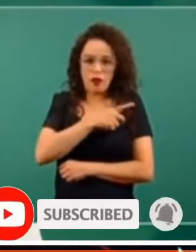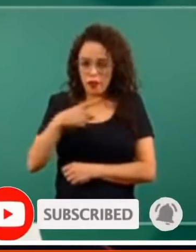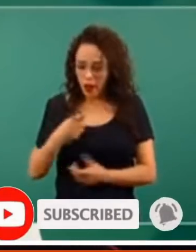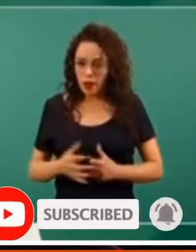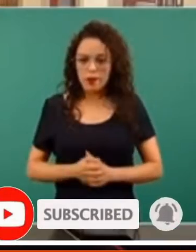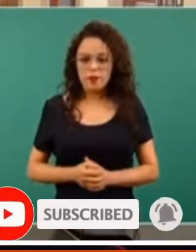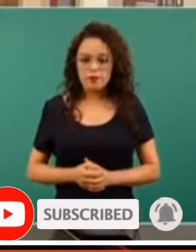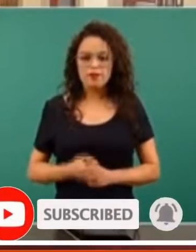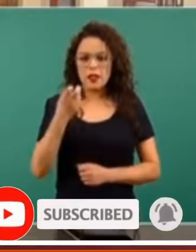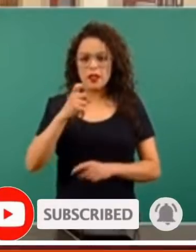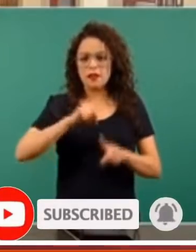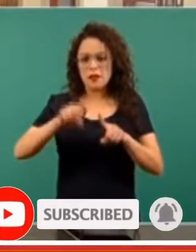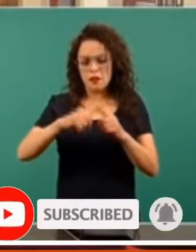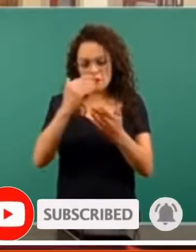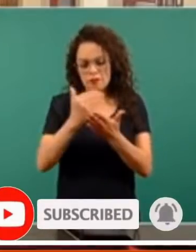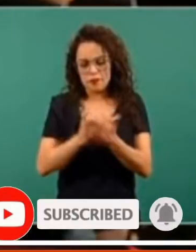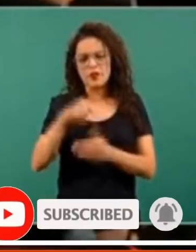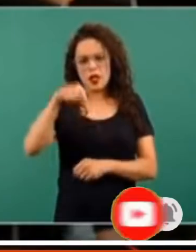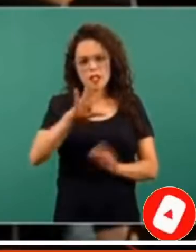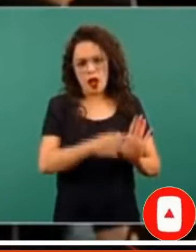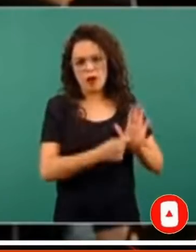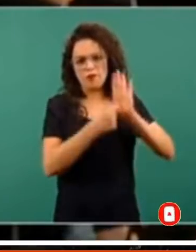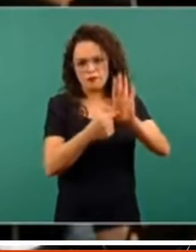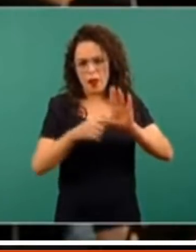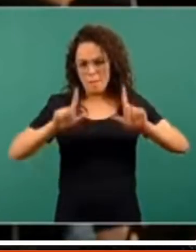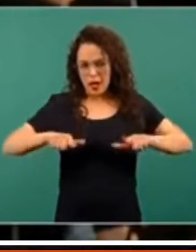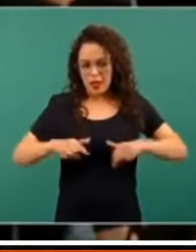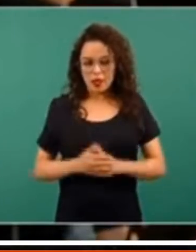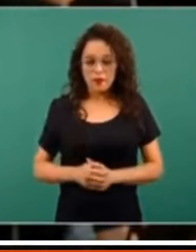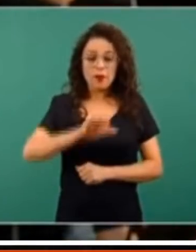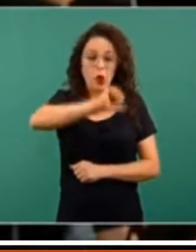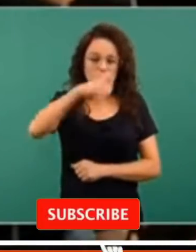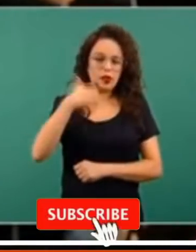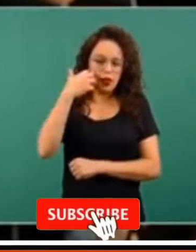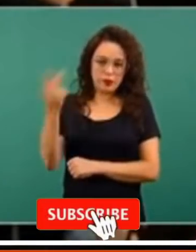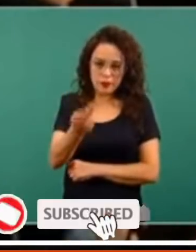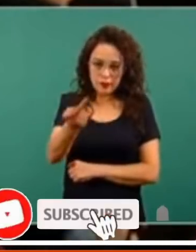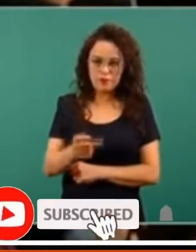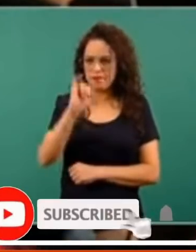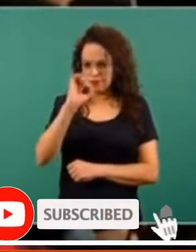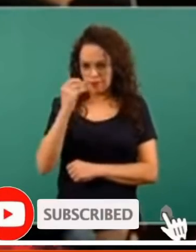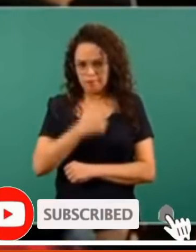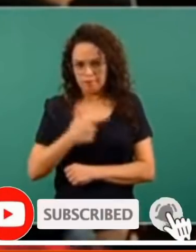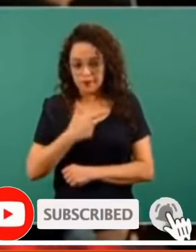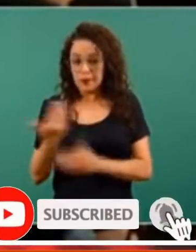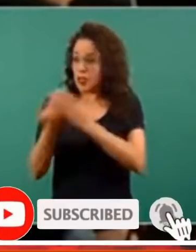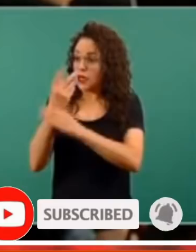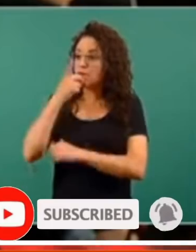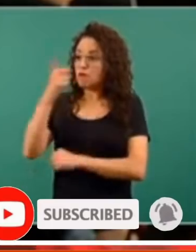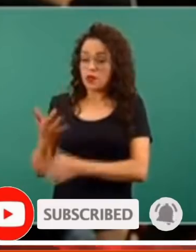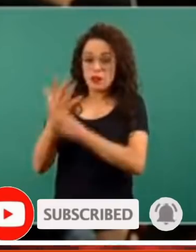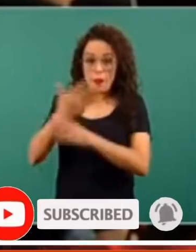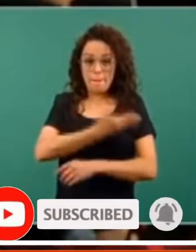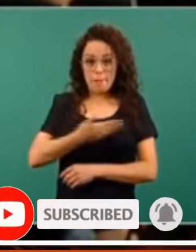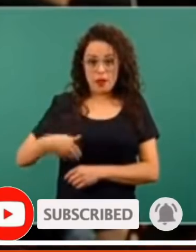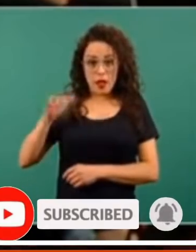puesto a disposición. Doctor, otra pregunta rapidísimo. Con mucho gusto. De acuerdo con la lógica que en la mañana decía el señor presidente, en el sentido de que él no se va